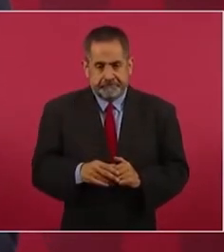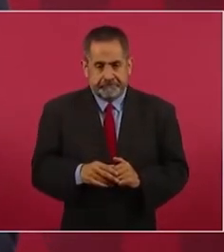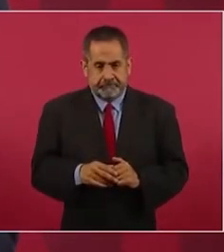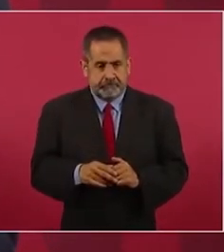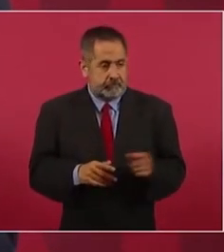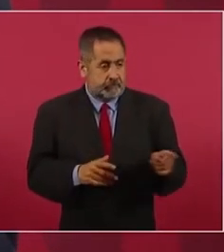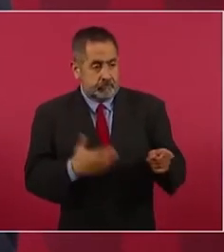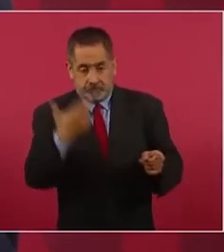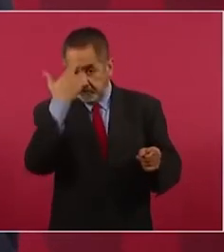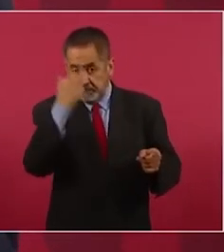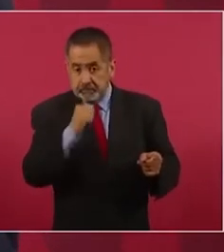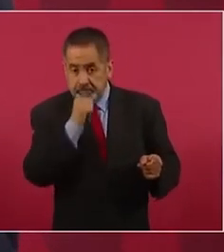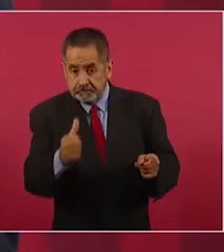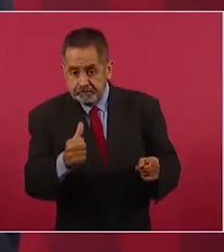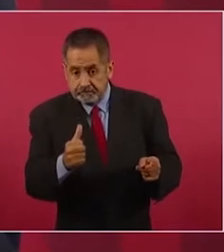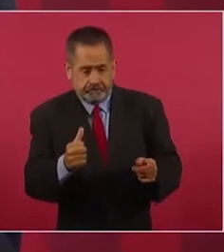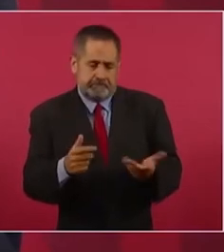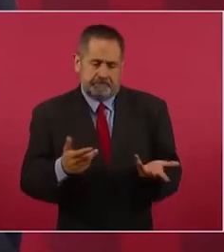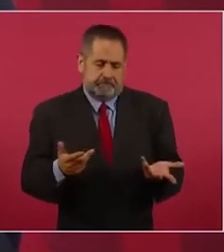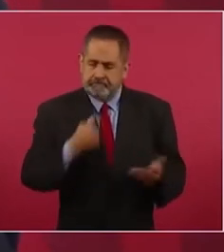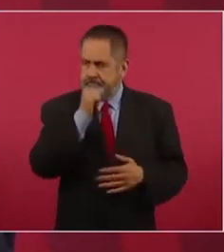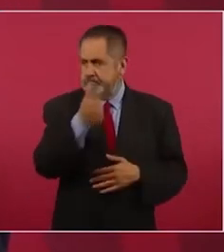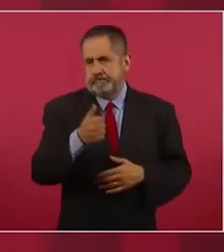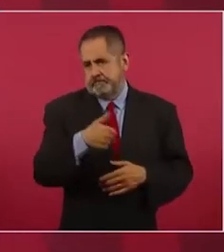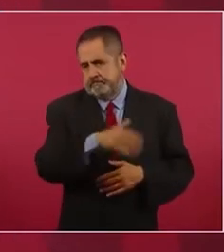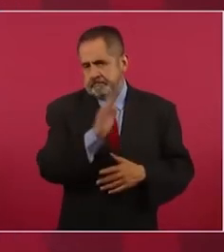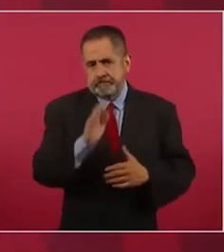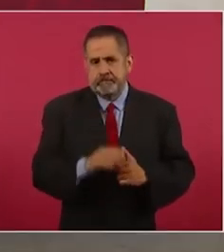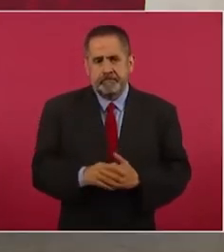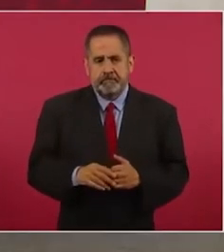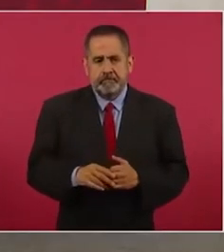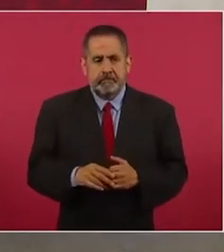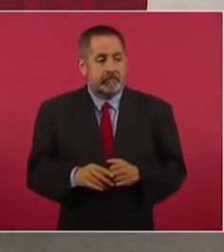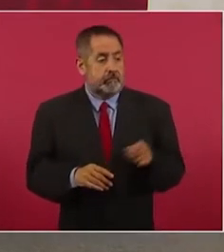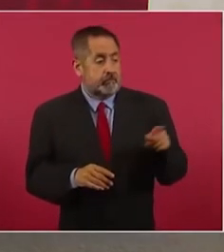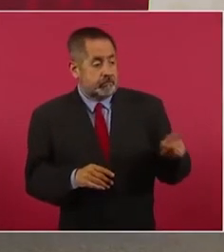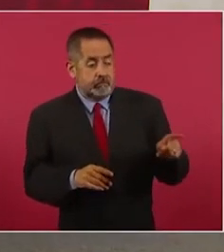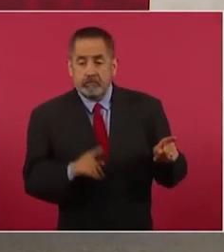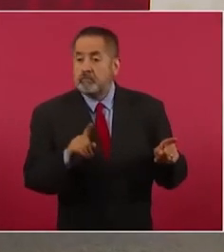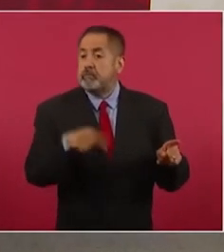tienes razón y si vas a dejar afuera